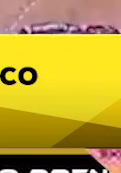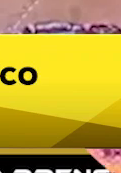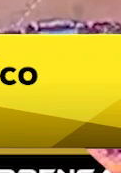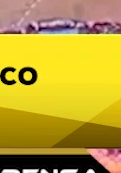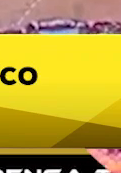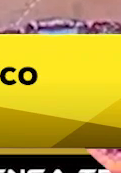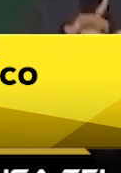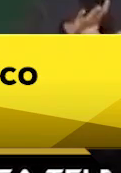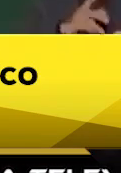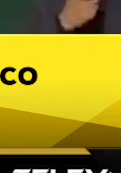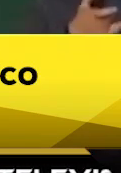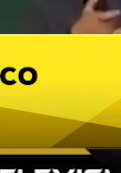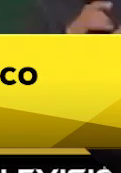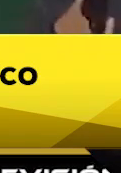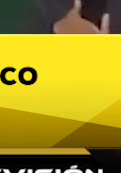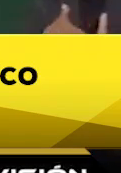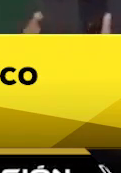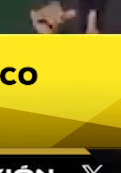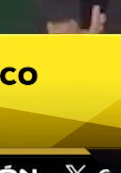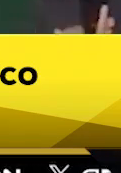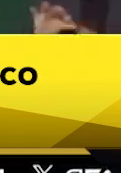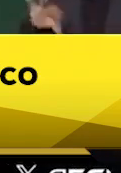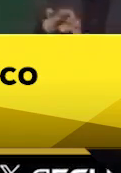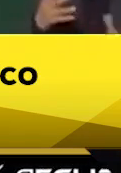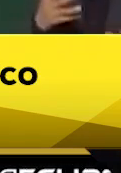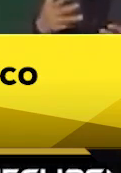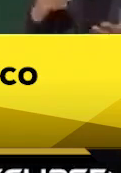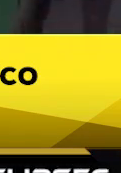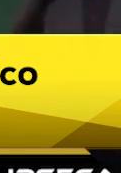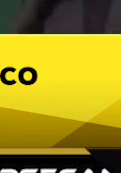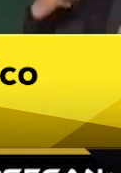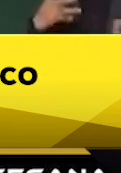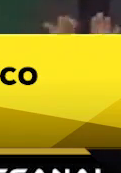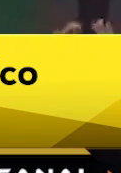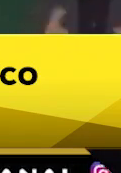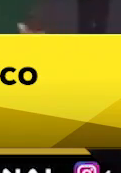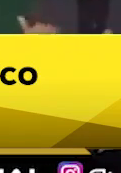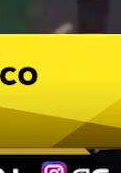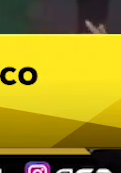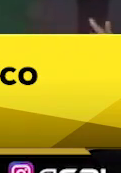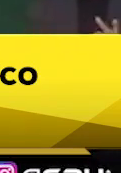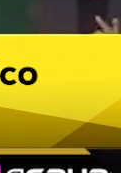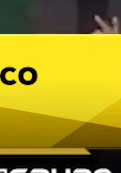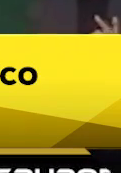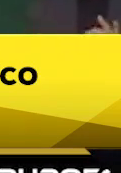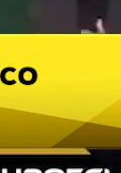absoluto, del hoy presidente de México, López Obrador, quien dijo que es lo más humano que se puede hacer